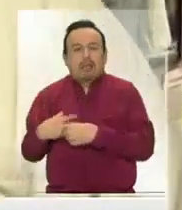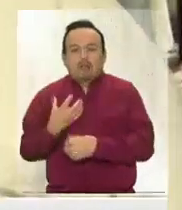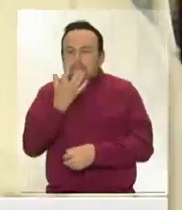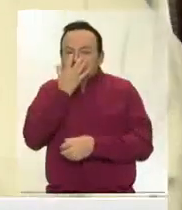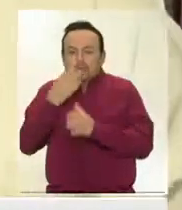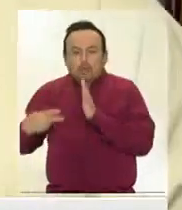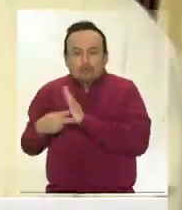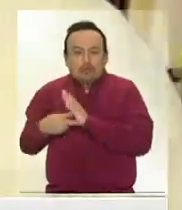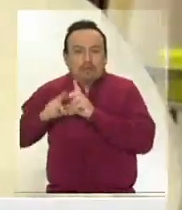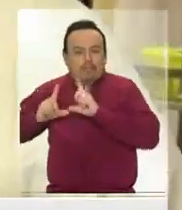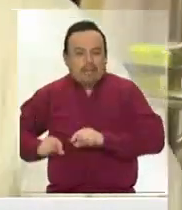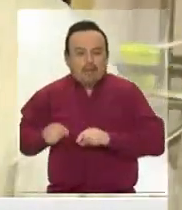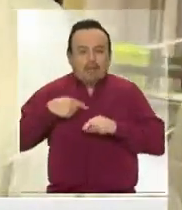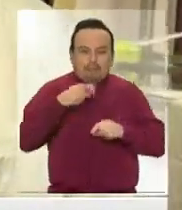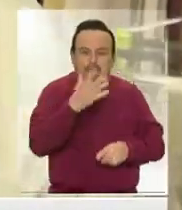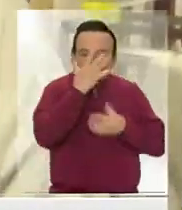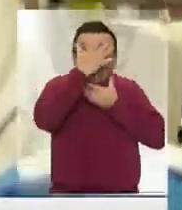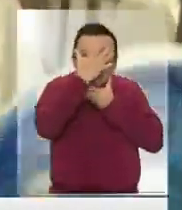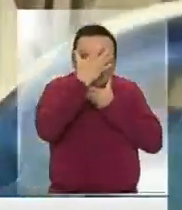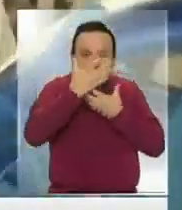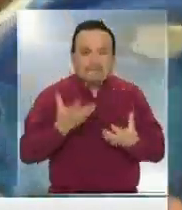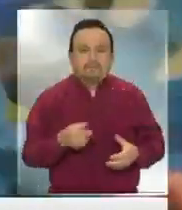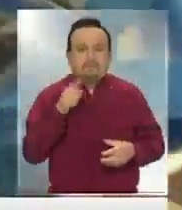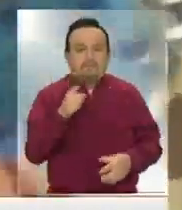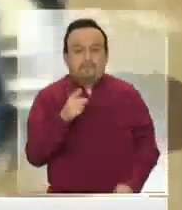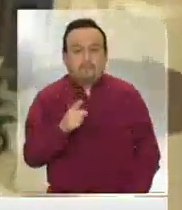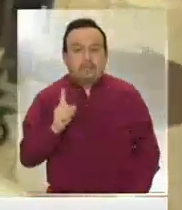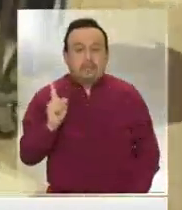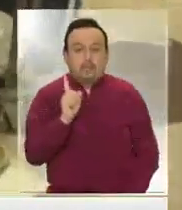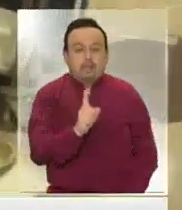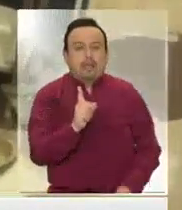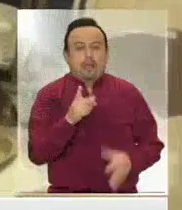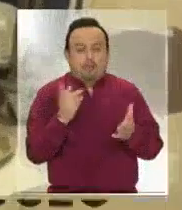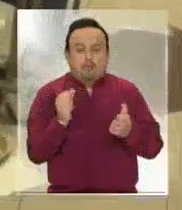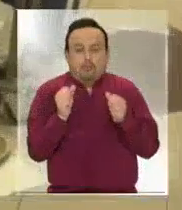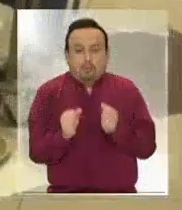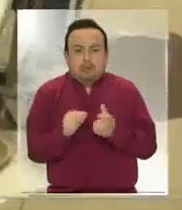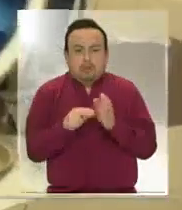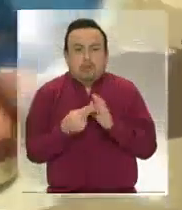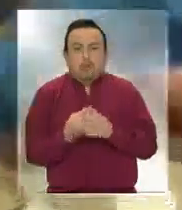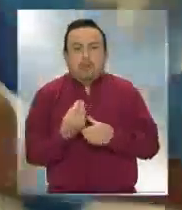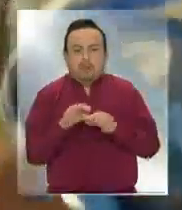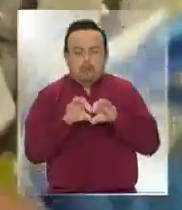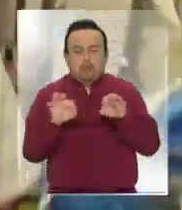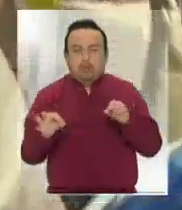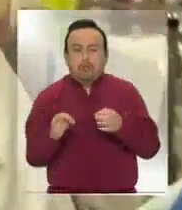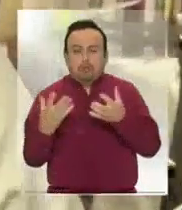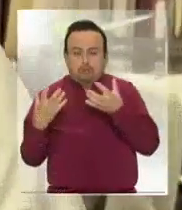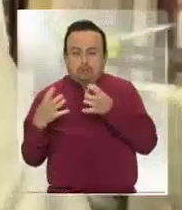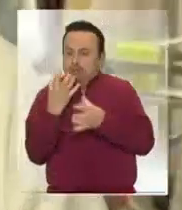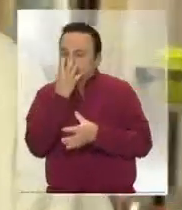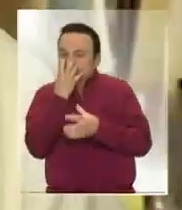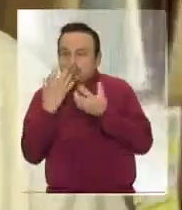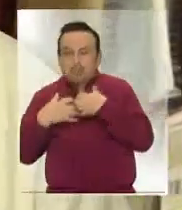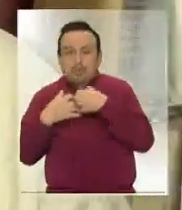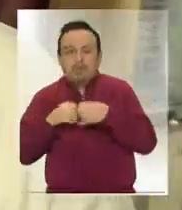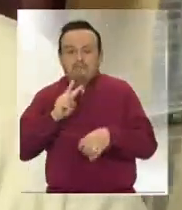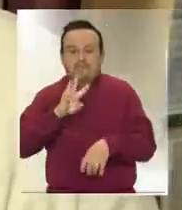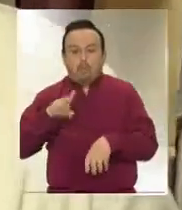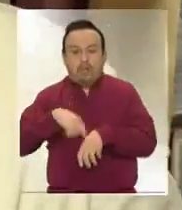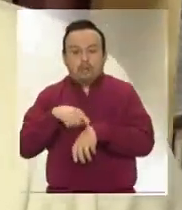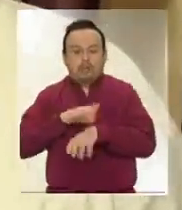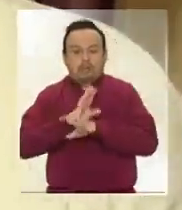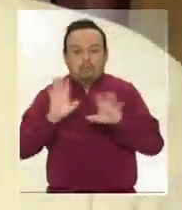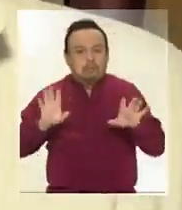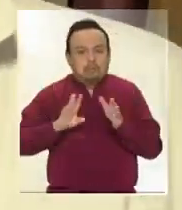Esta paciente, por ejemplo, que fue derivada por los servicios de emergencia, podría haber sido intubada en un ventilador. Han pasado 24 horas